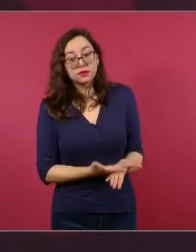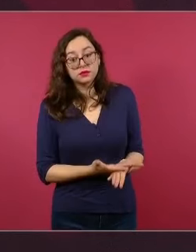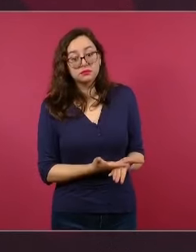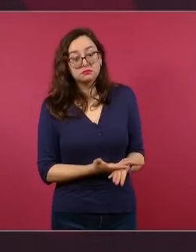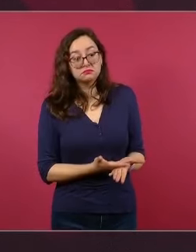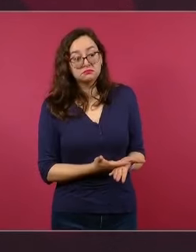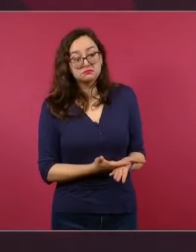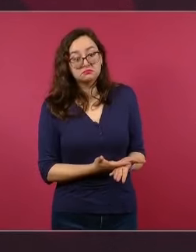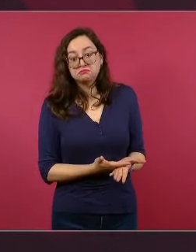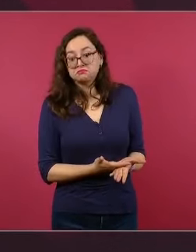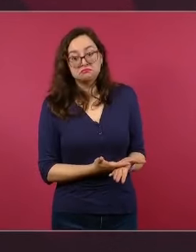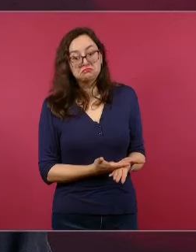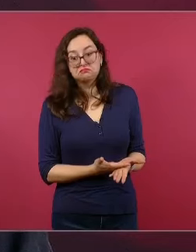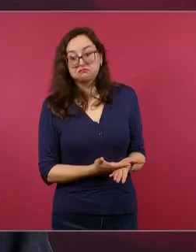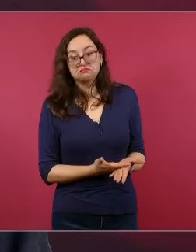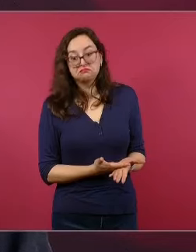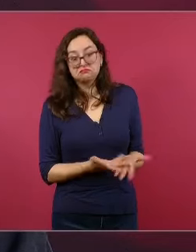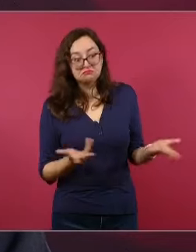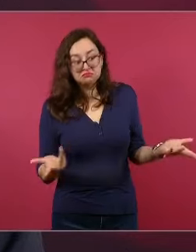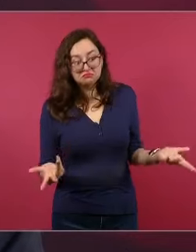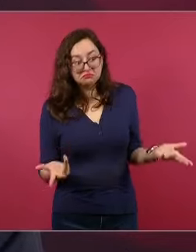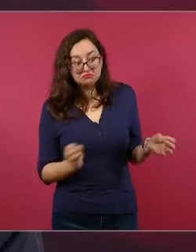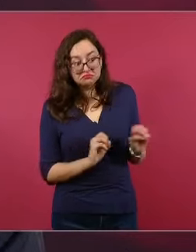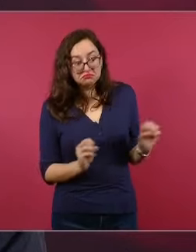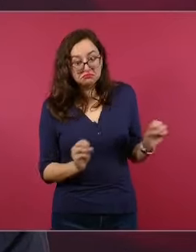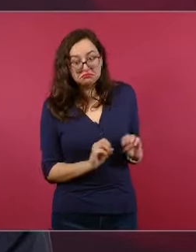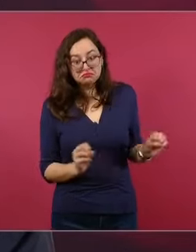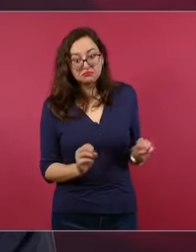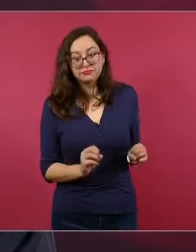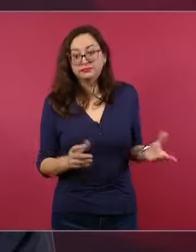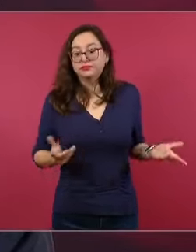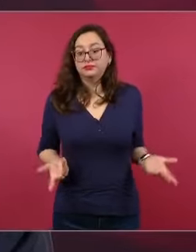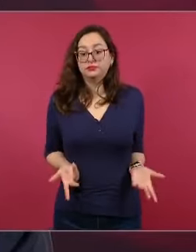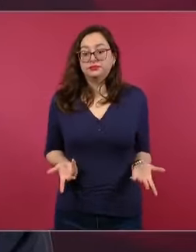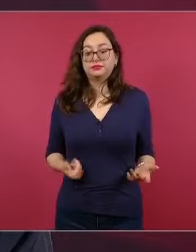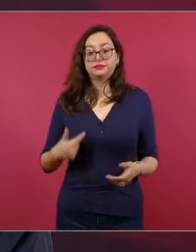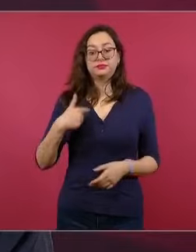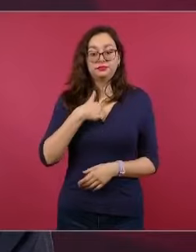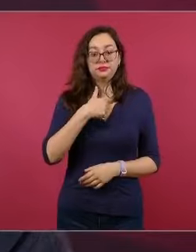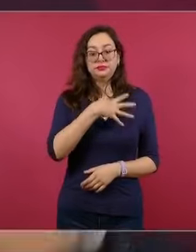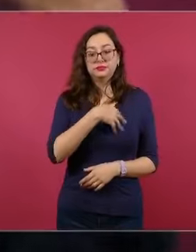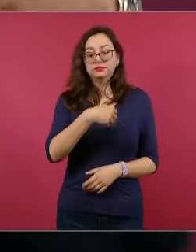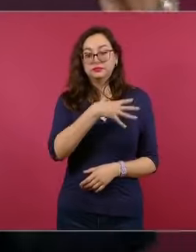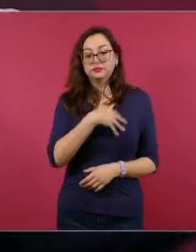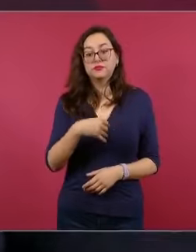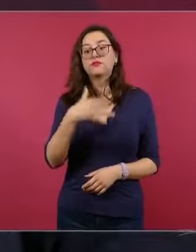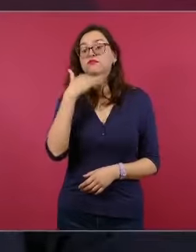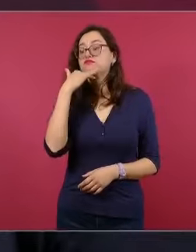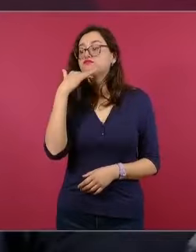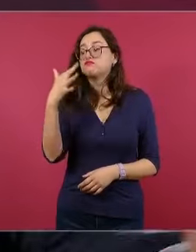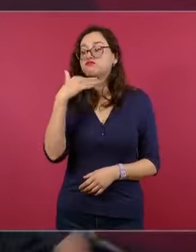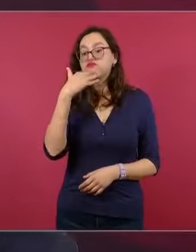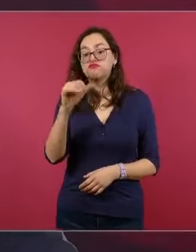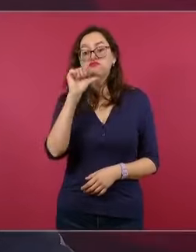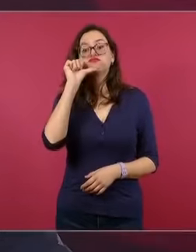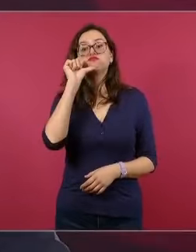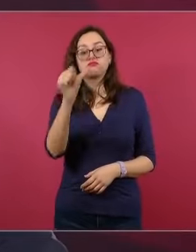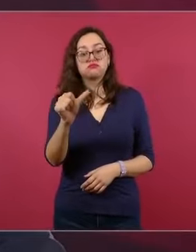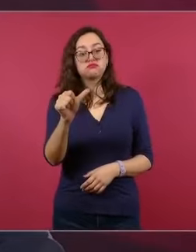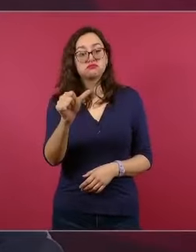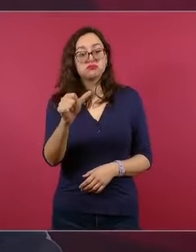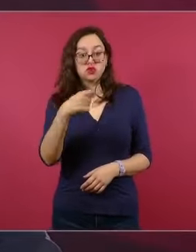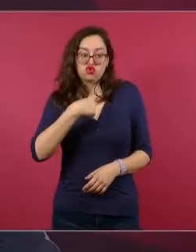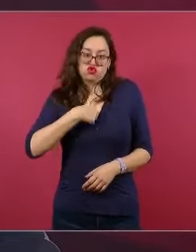están mis hijos no son corruptos y demuestren lo contrario